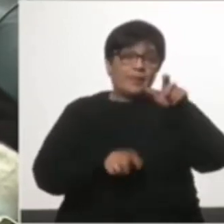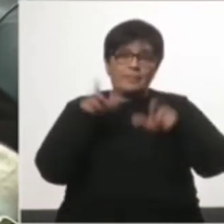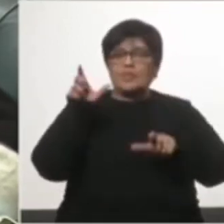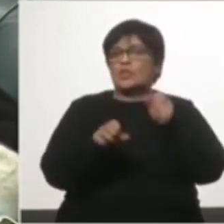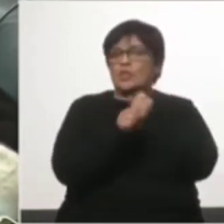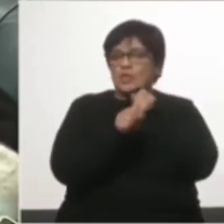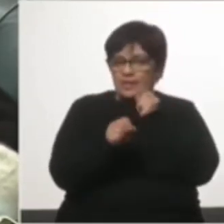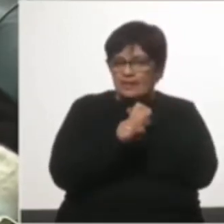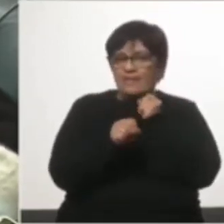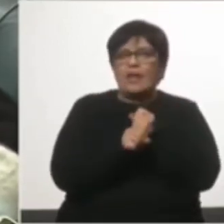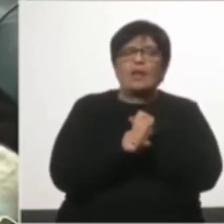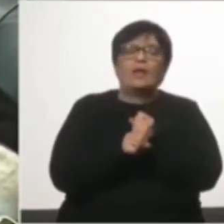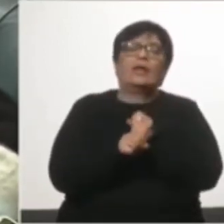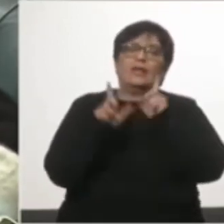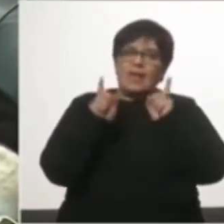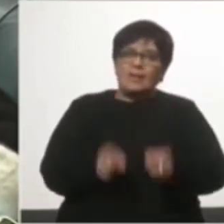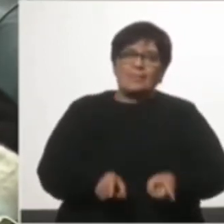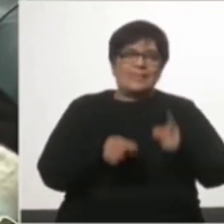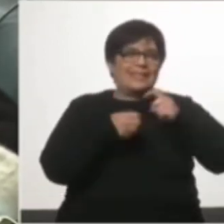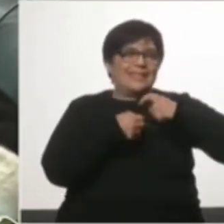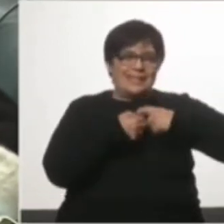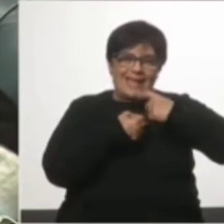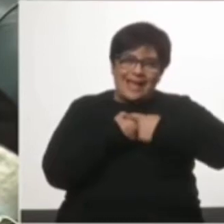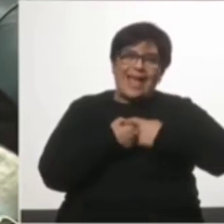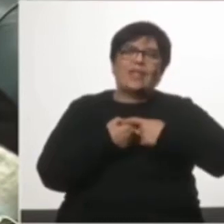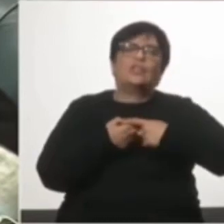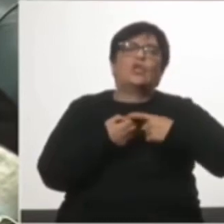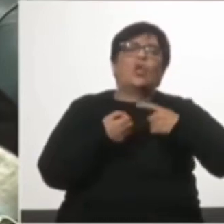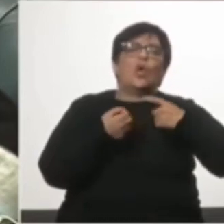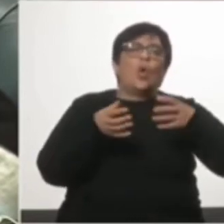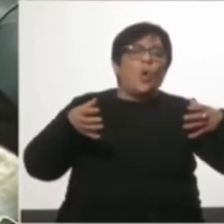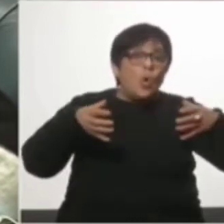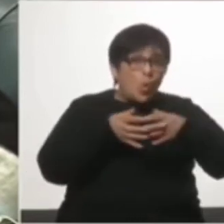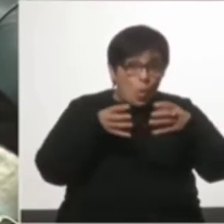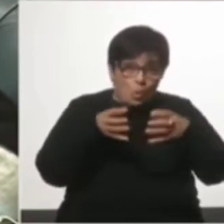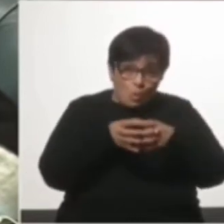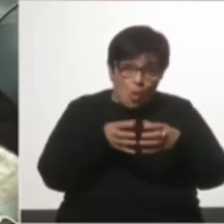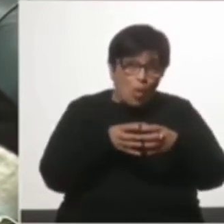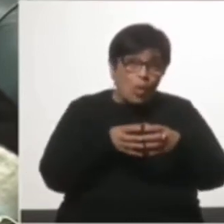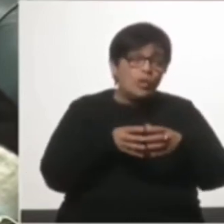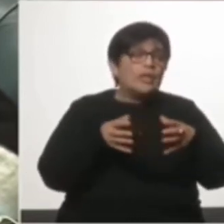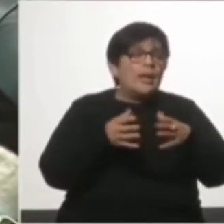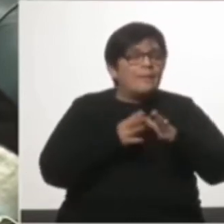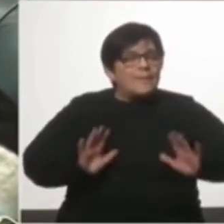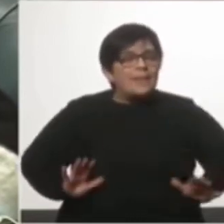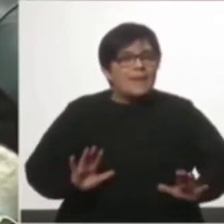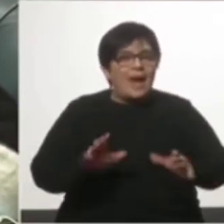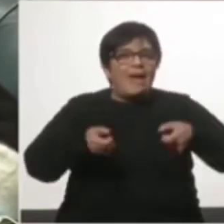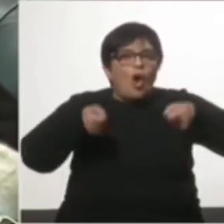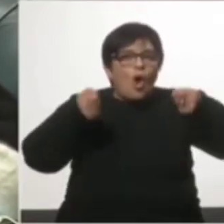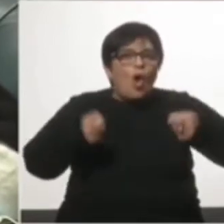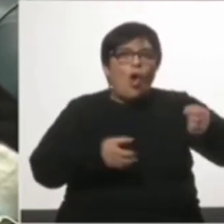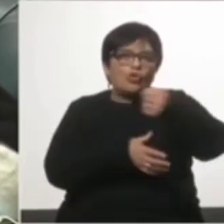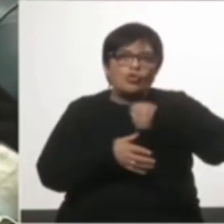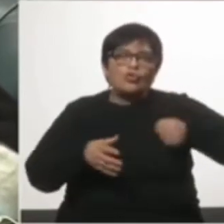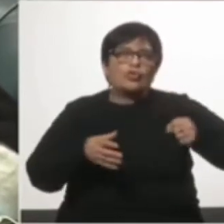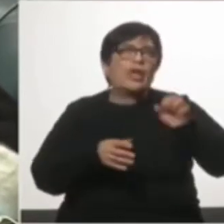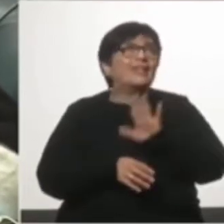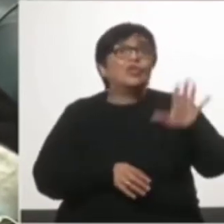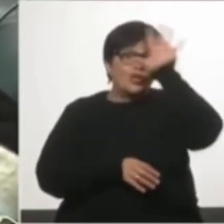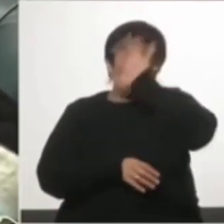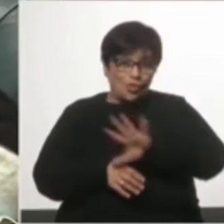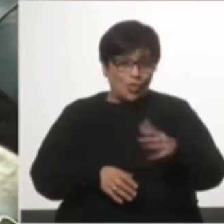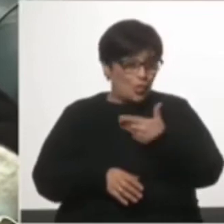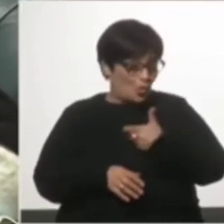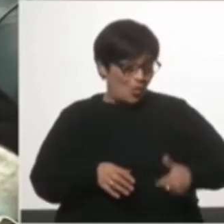trabajadores, los sindicatos, las asociaciones gremiales, las coordinadoras de ollas populares en todo el país, los